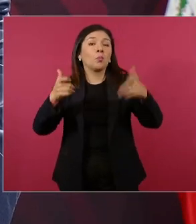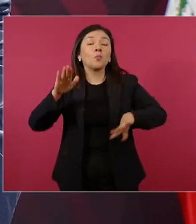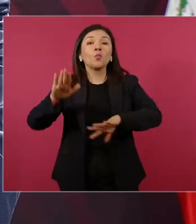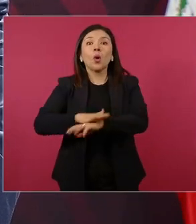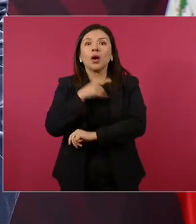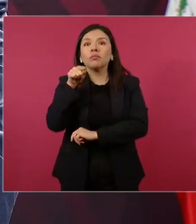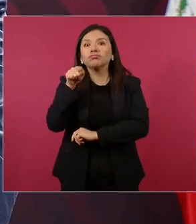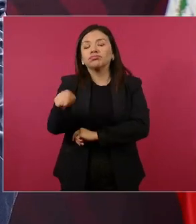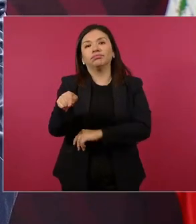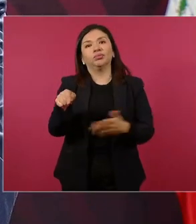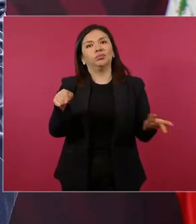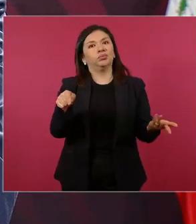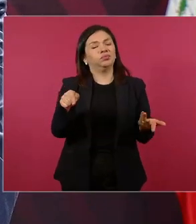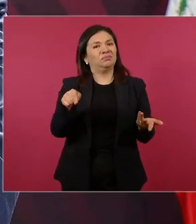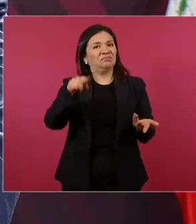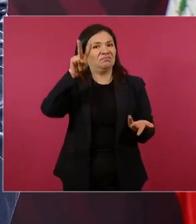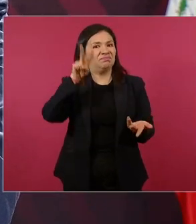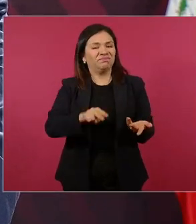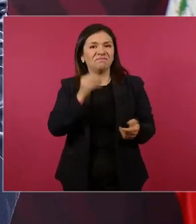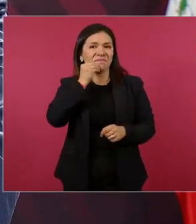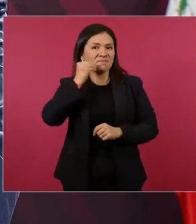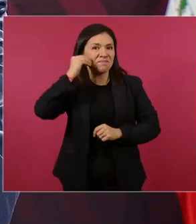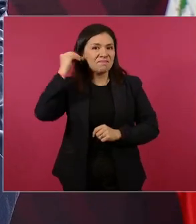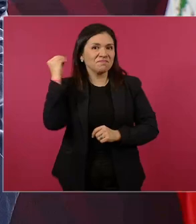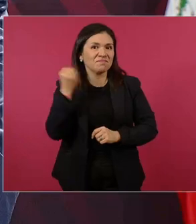algo excepcional,